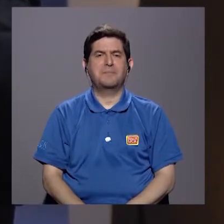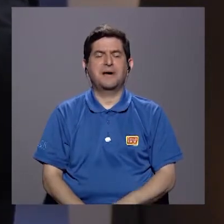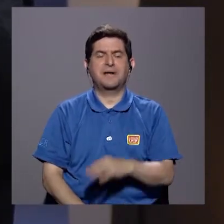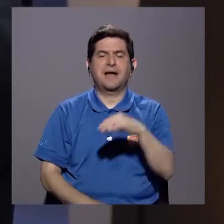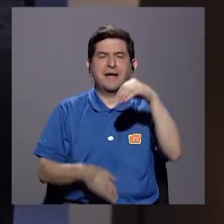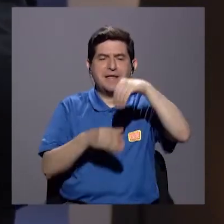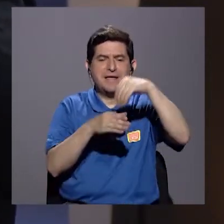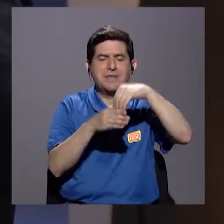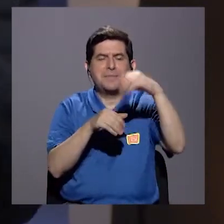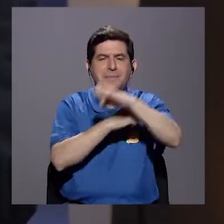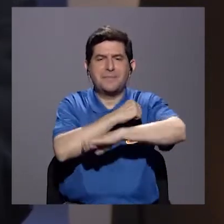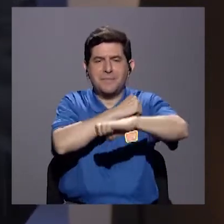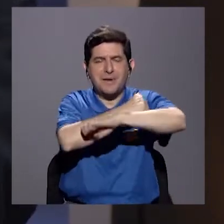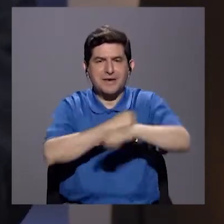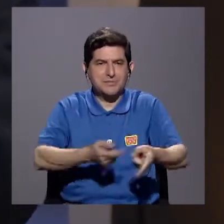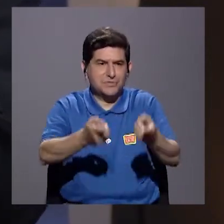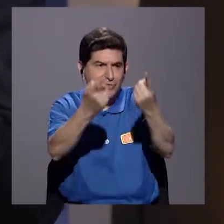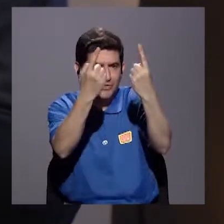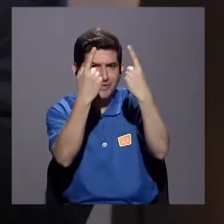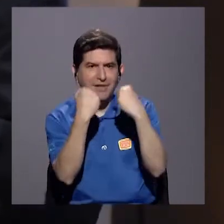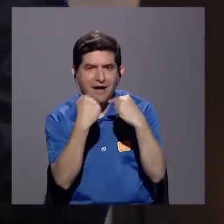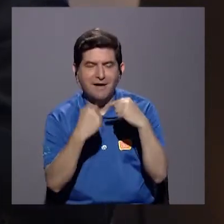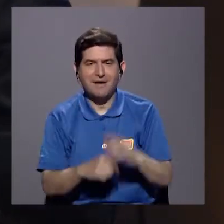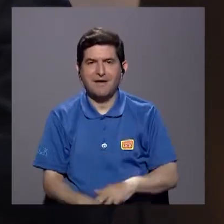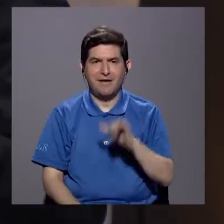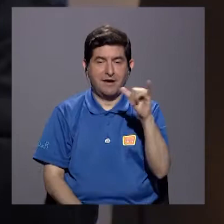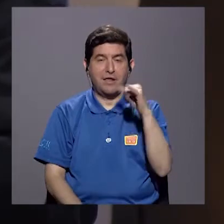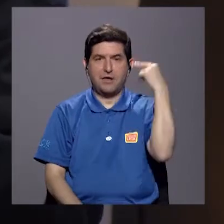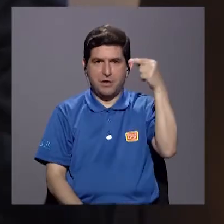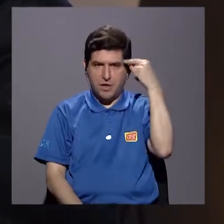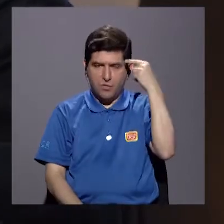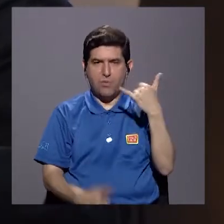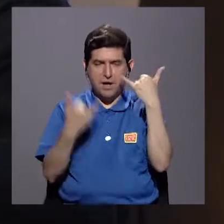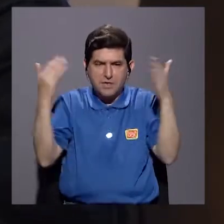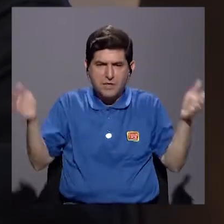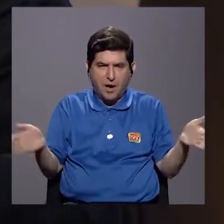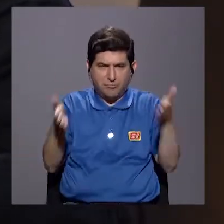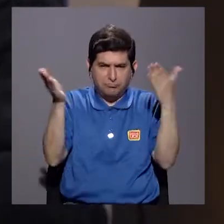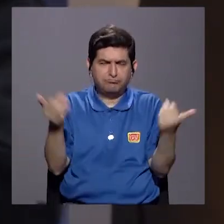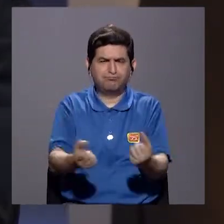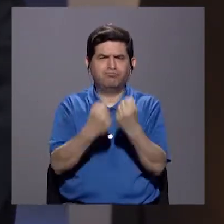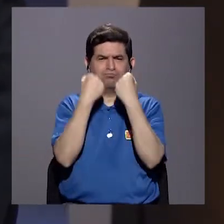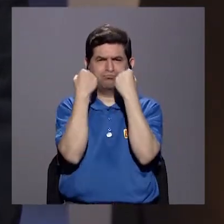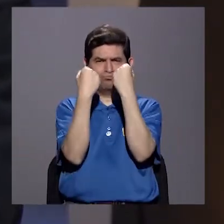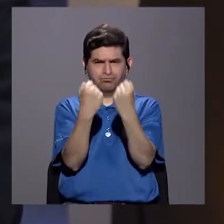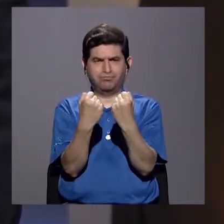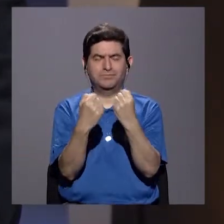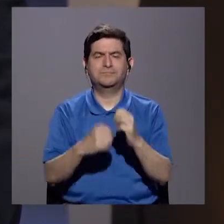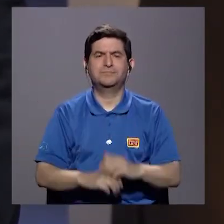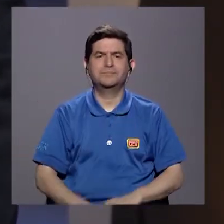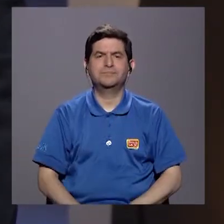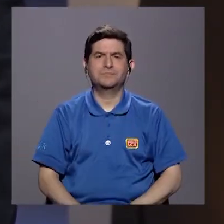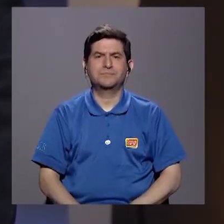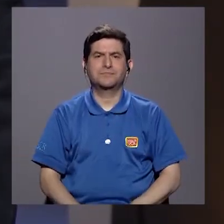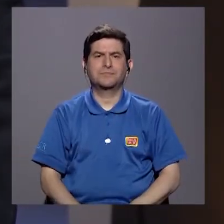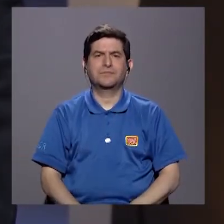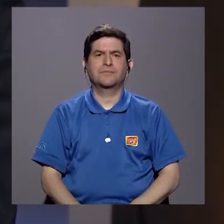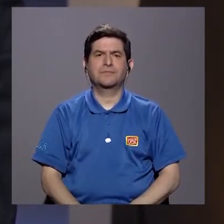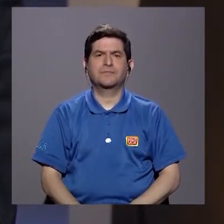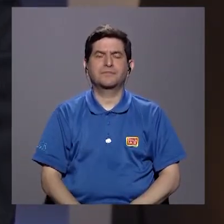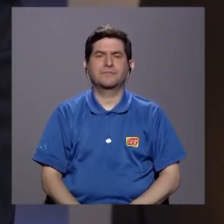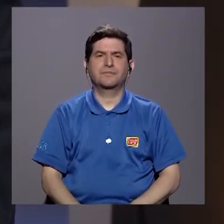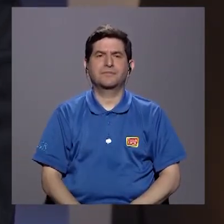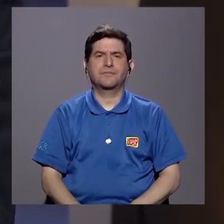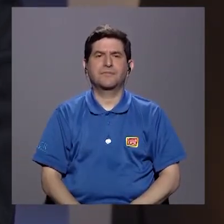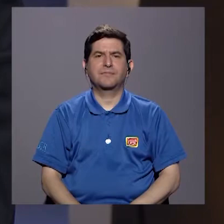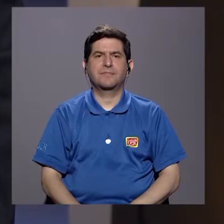a la atracción de inversión extranjera que esa misma administración había promovido muy fuertemente y cuya